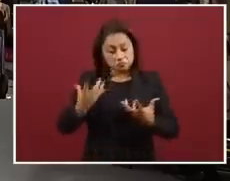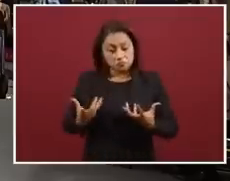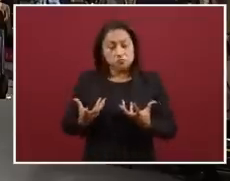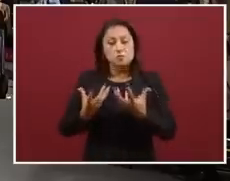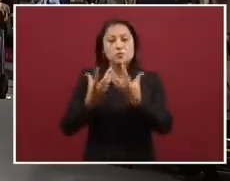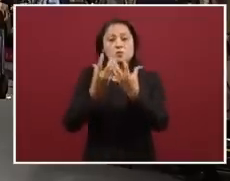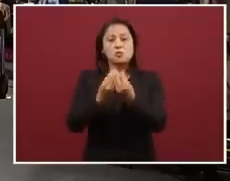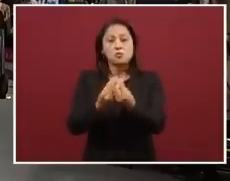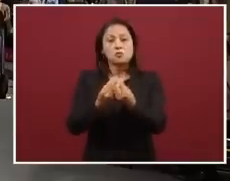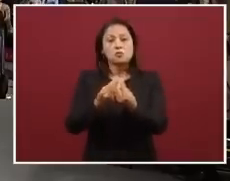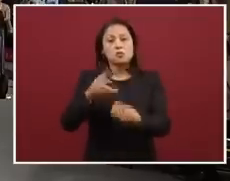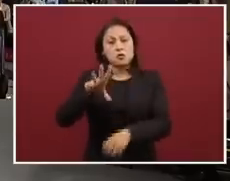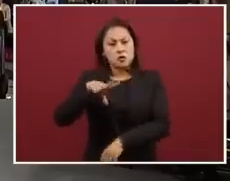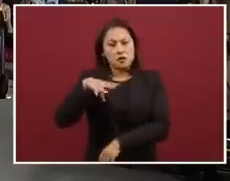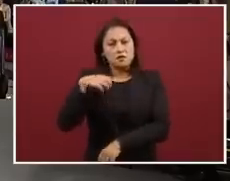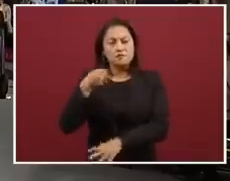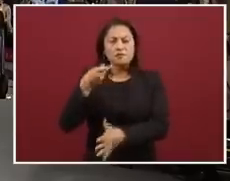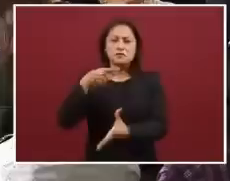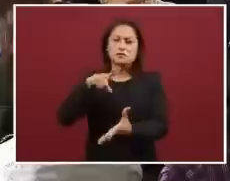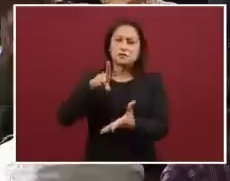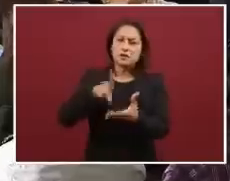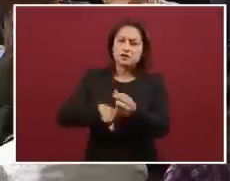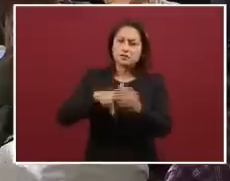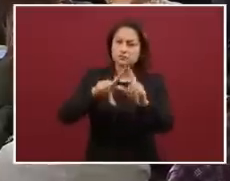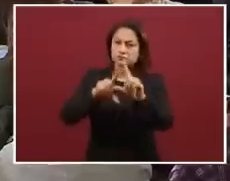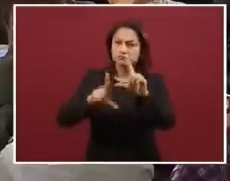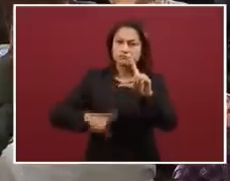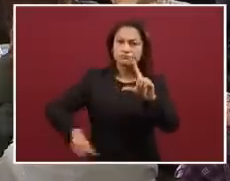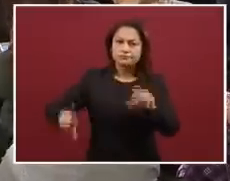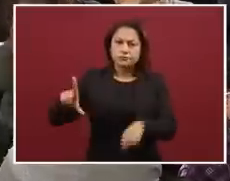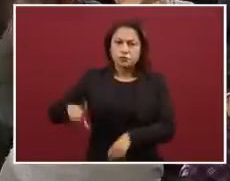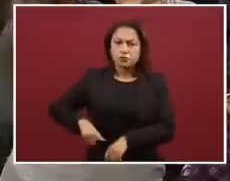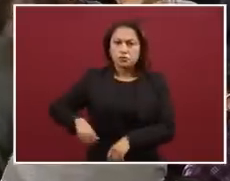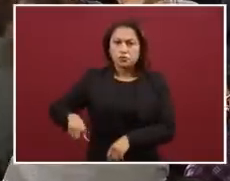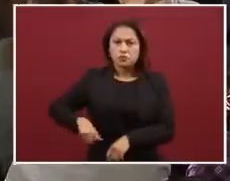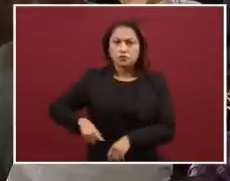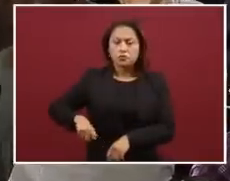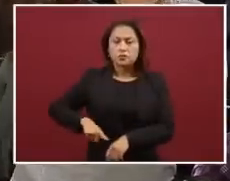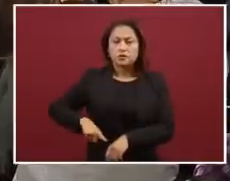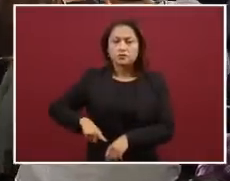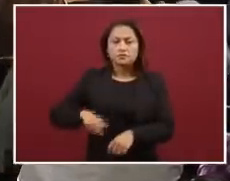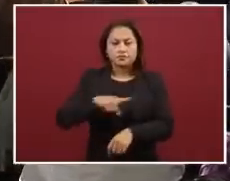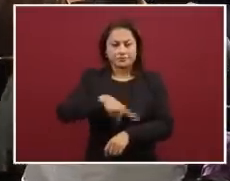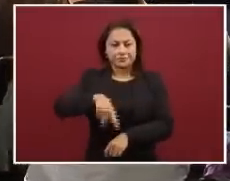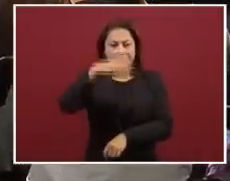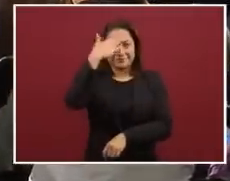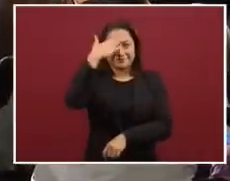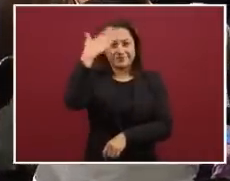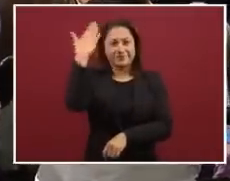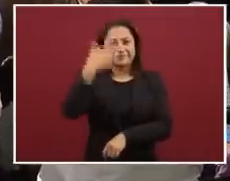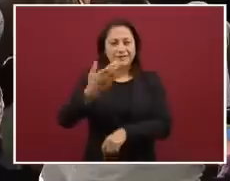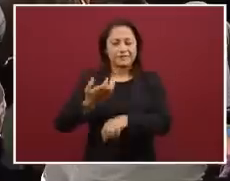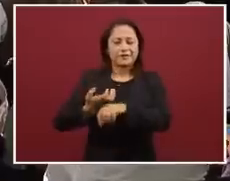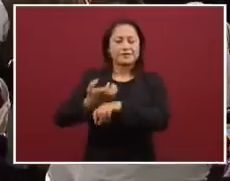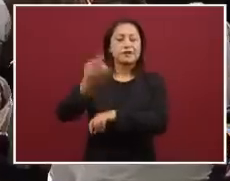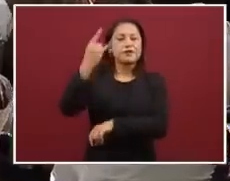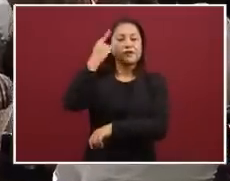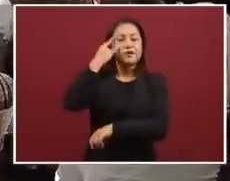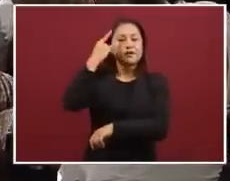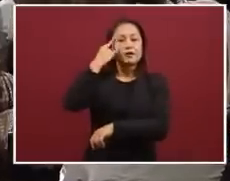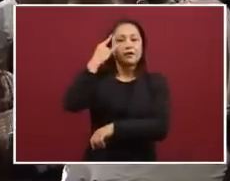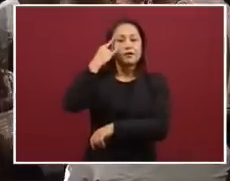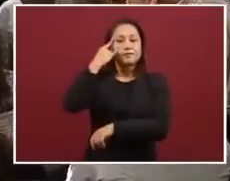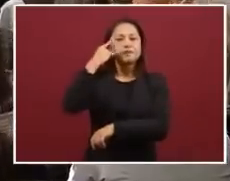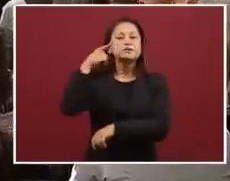tiene el gobierno de la República. Como ustedes saben, el estado de Campeche es el único estado que tiene